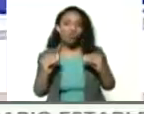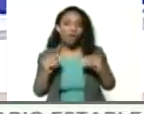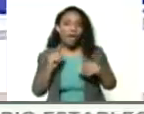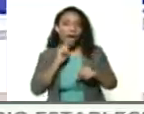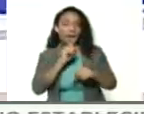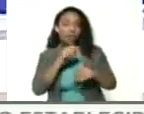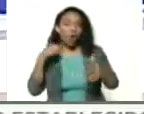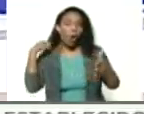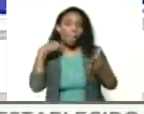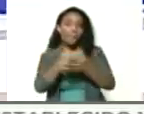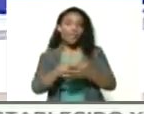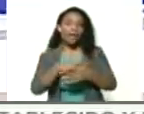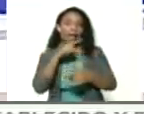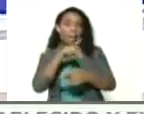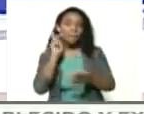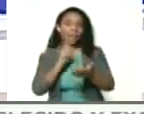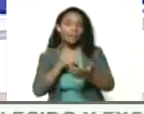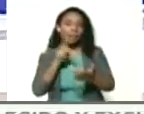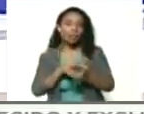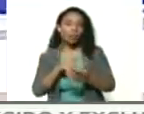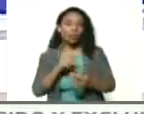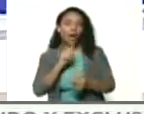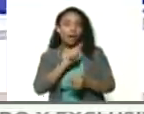aquellos golpistas que estuvieran allí presentes.